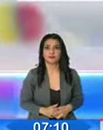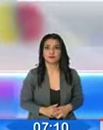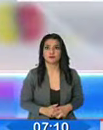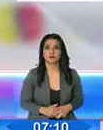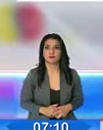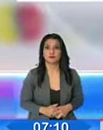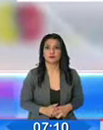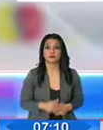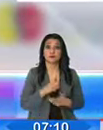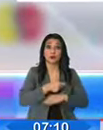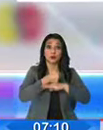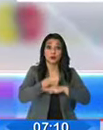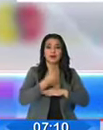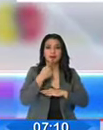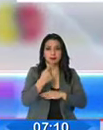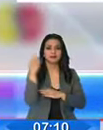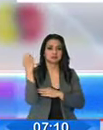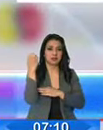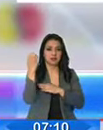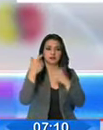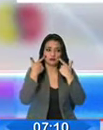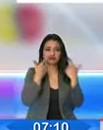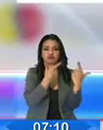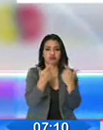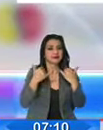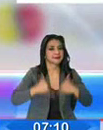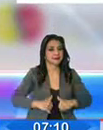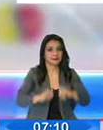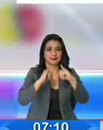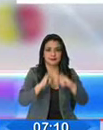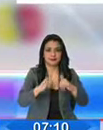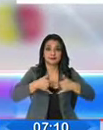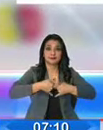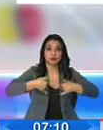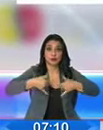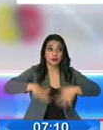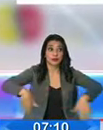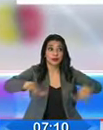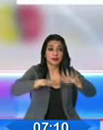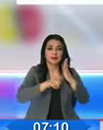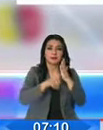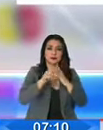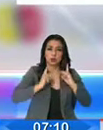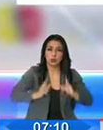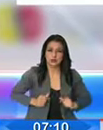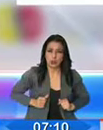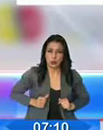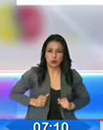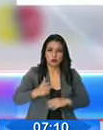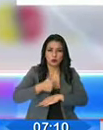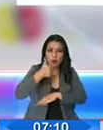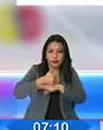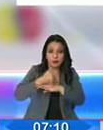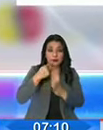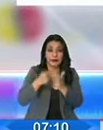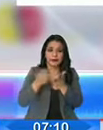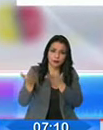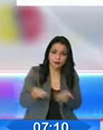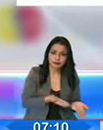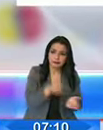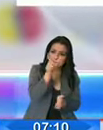que se mantiene la alerta para que los establecimientos que conforman la red integral de salud que reciban a pacientes con síntomas de